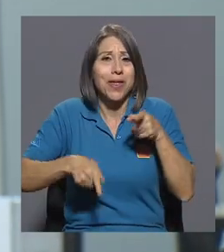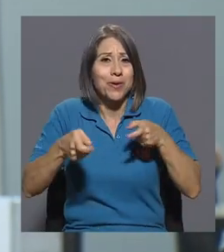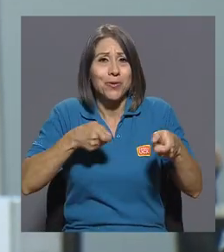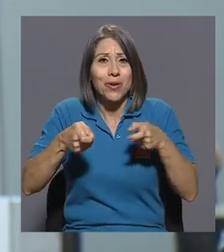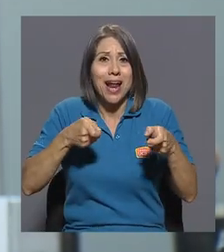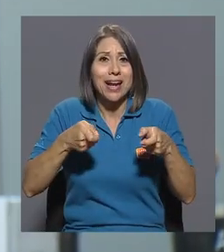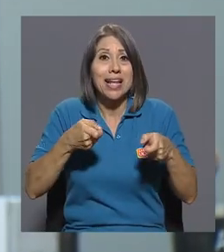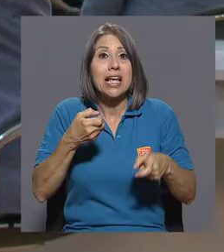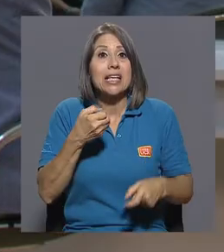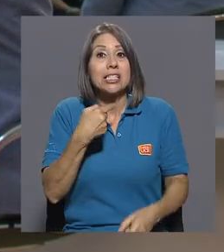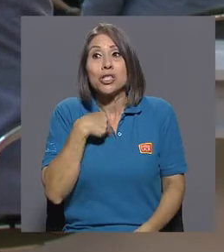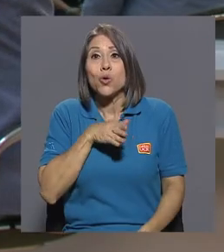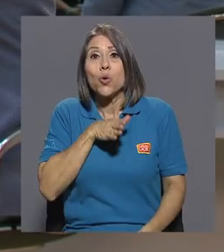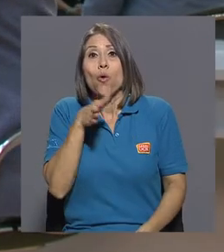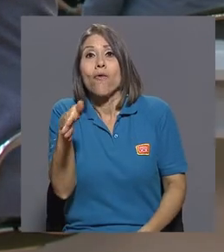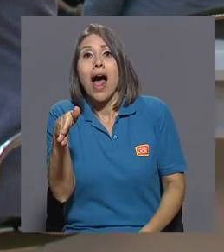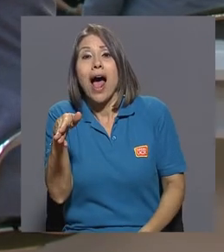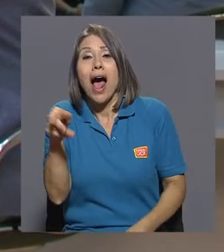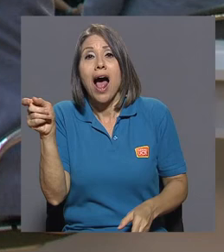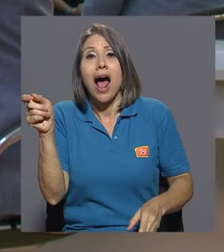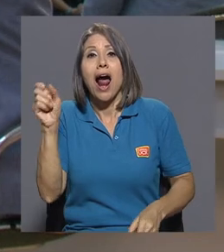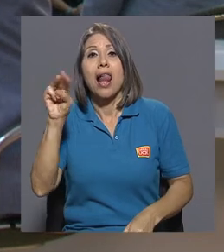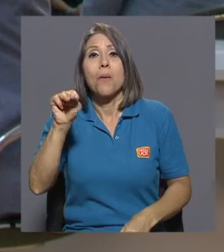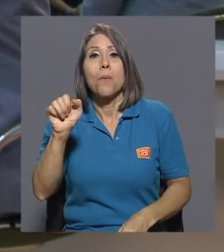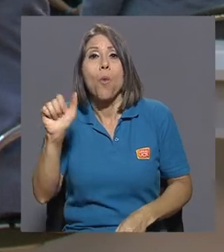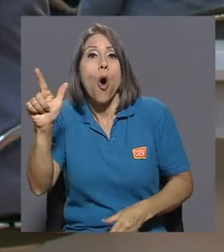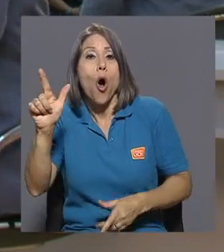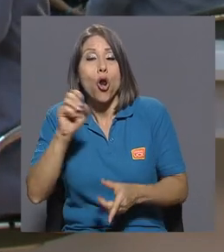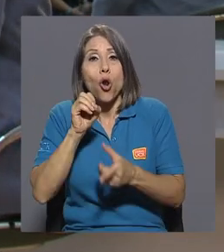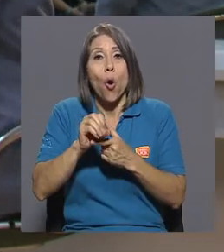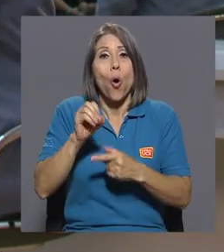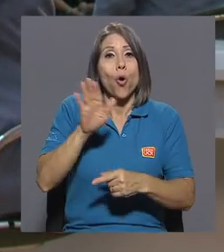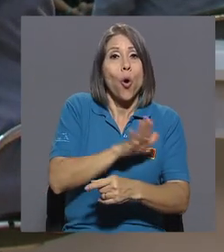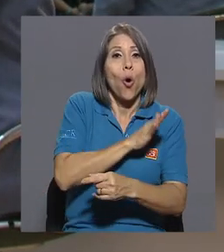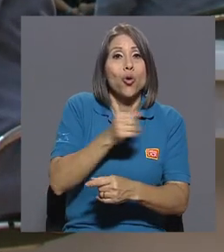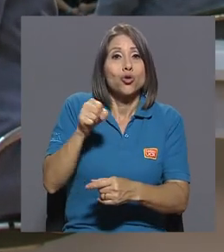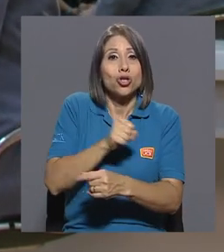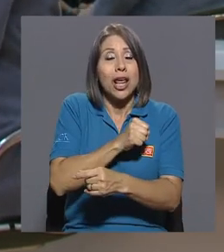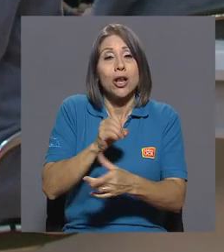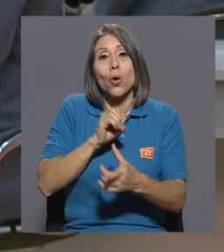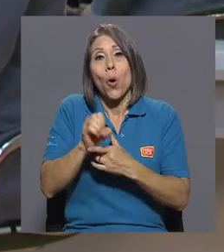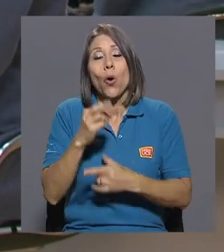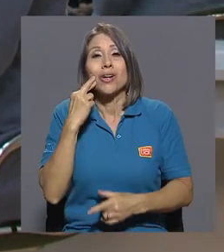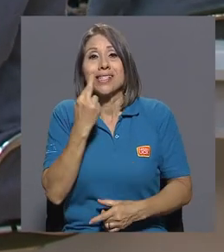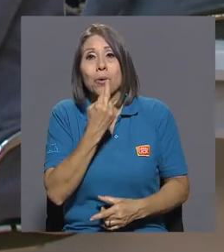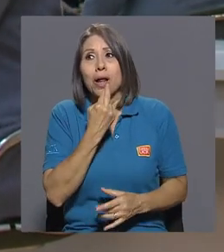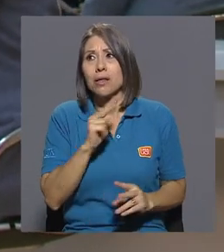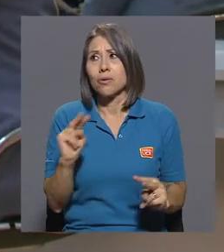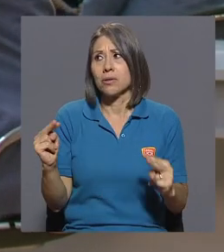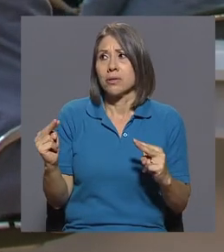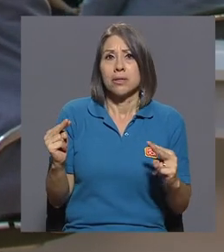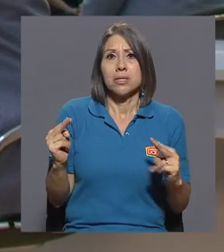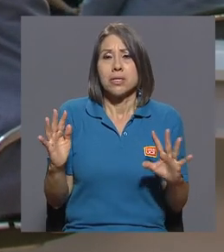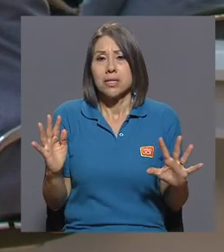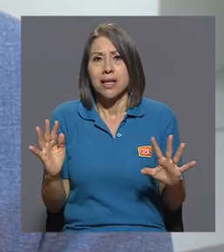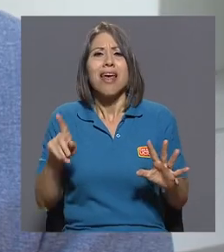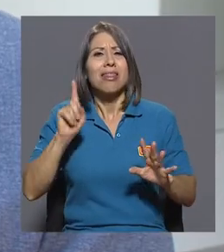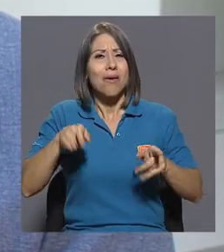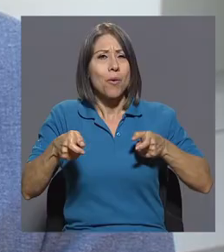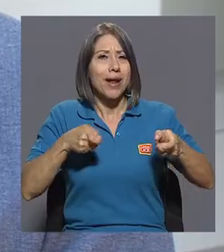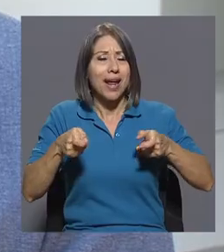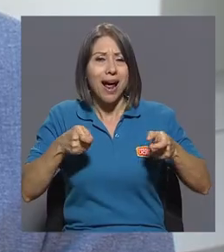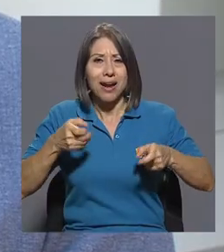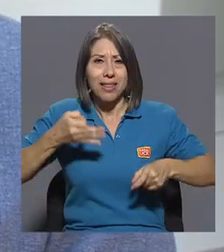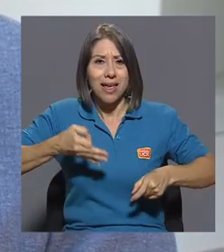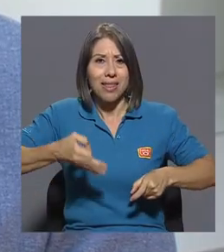un concierto o restaurantes. Entonces, sí es algo que tengo que manejar día a día. Sufro de ansiedad,